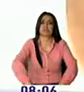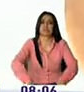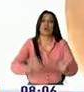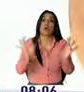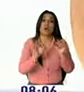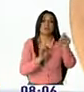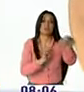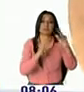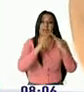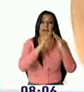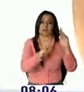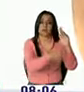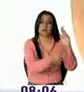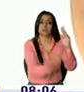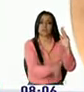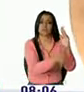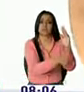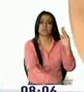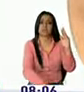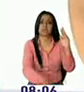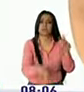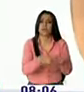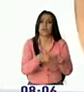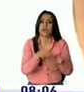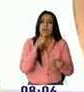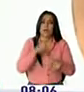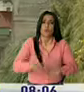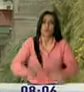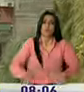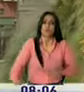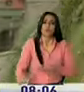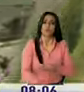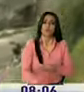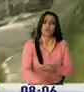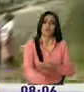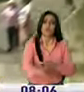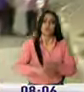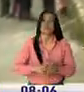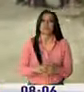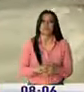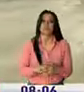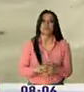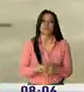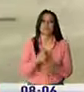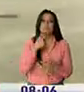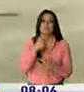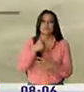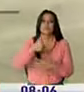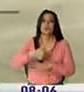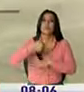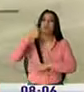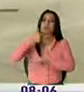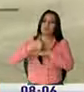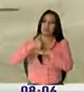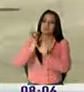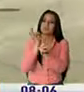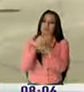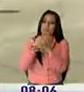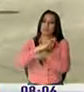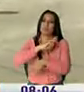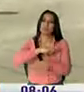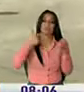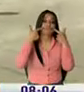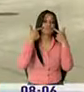abajo estén afectados por el agua que tiene que filtrar para abajo. Molestos mencionaron que la inspección por parte de los funcionarios municipales ya se